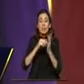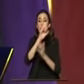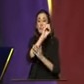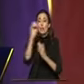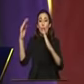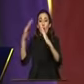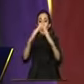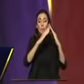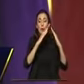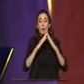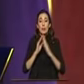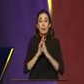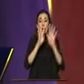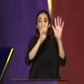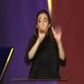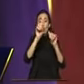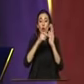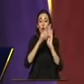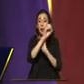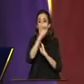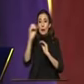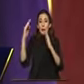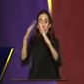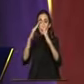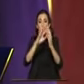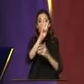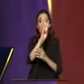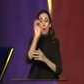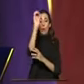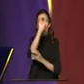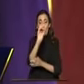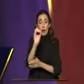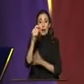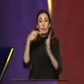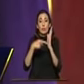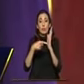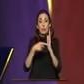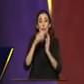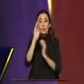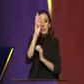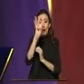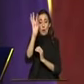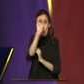para 92.000 compatriotas a un interés del